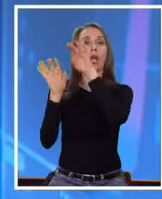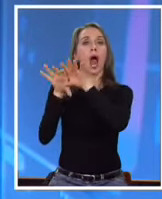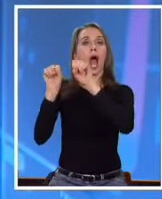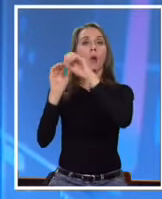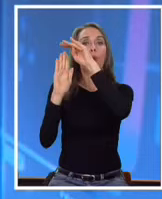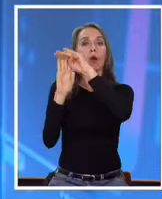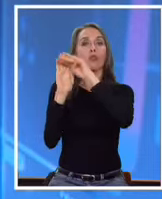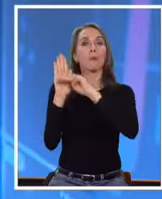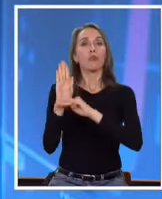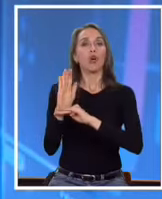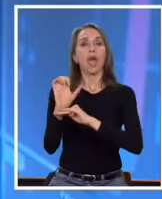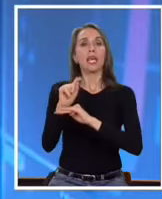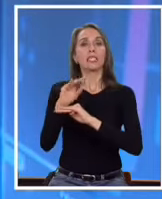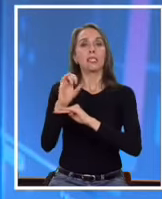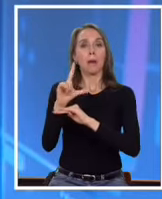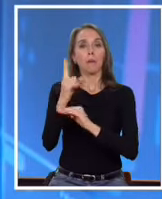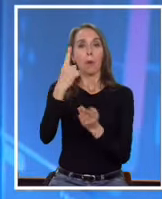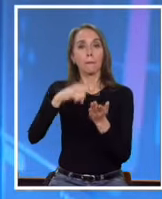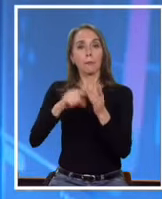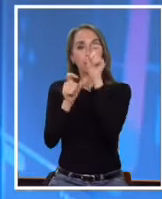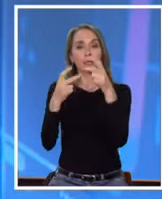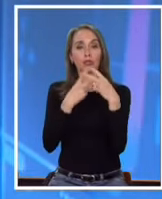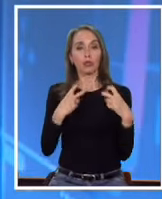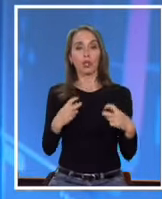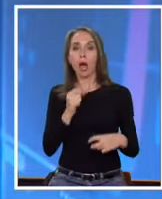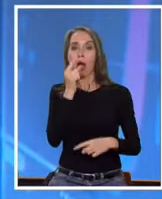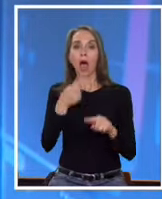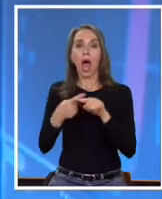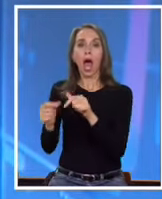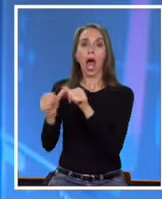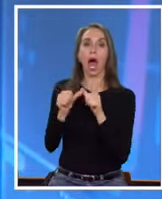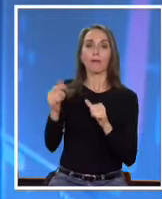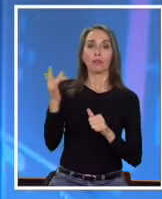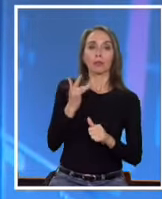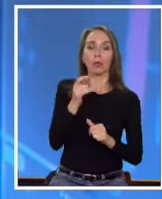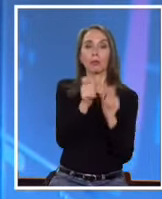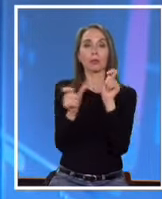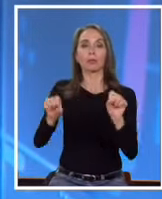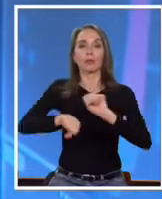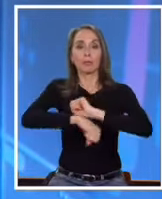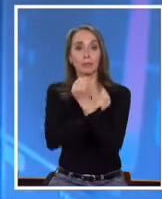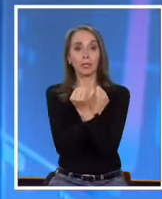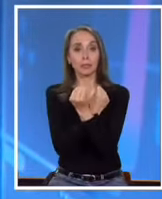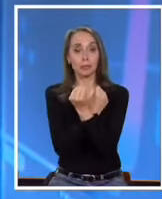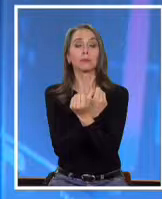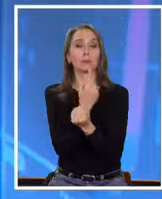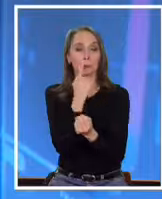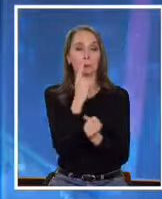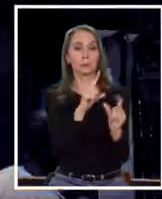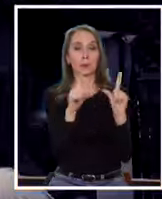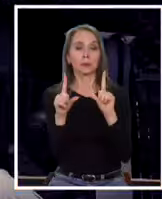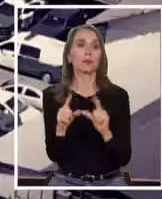psiquiátricas podrán ser realizadas a denunciantes de abusos sexuales y personas privadas de libertad. Mire.